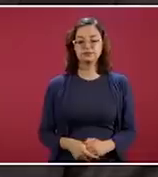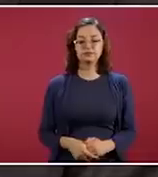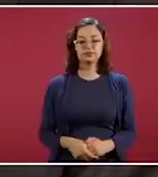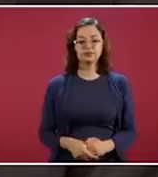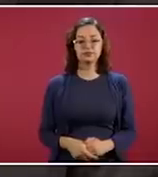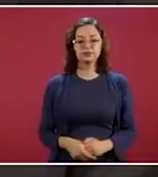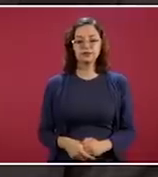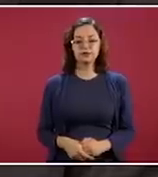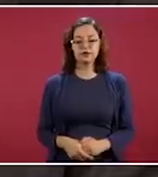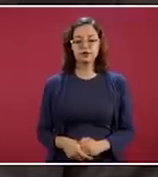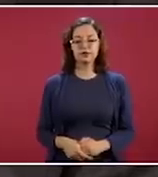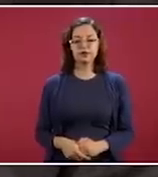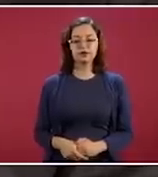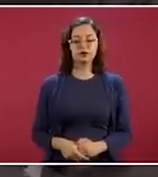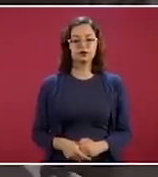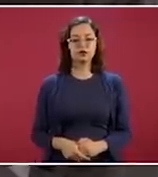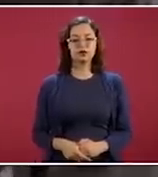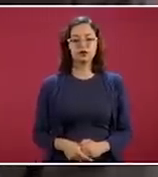en